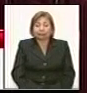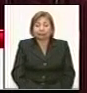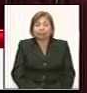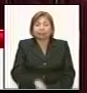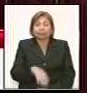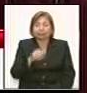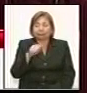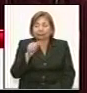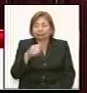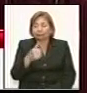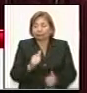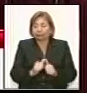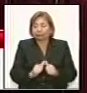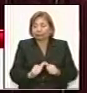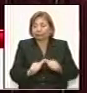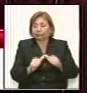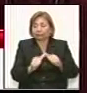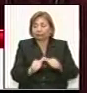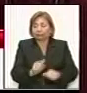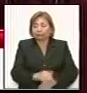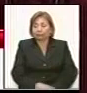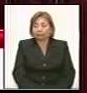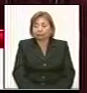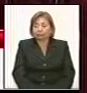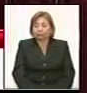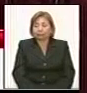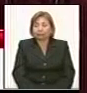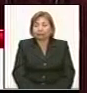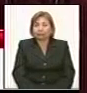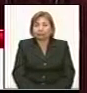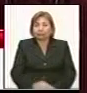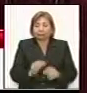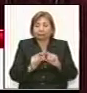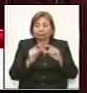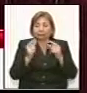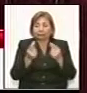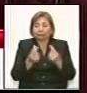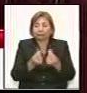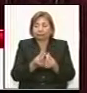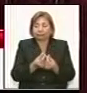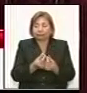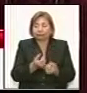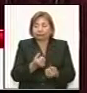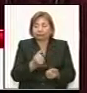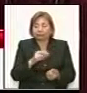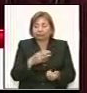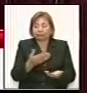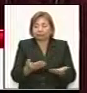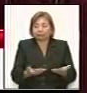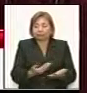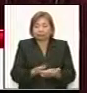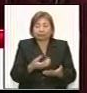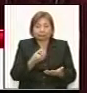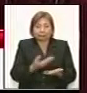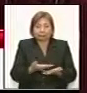Sí, Izaskun Bilbao, del grupo ALDE, Liberales y Demócratas.